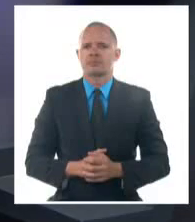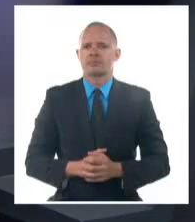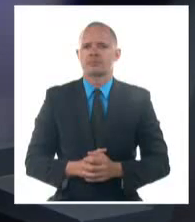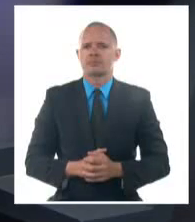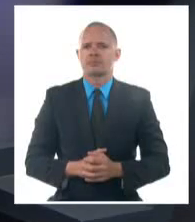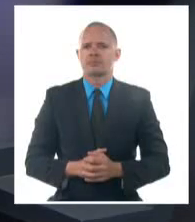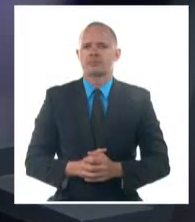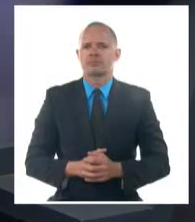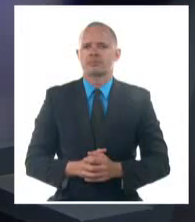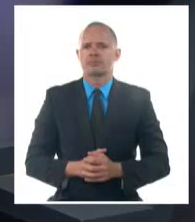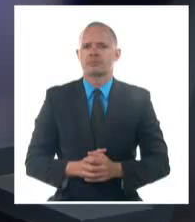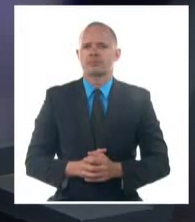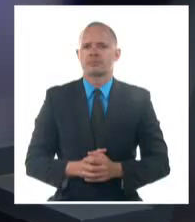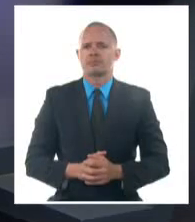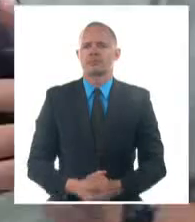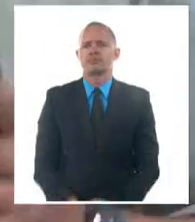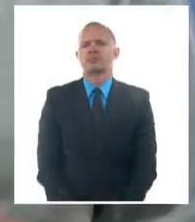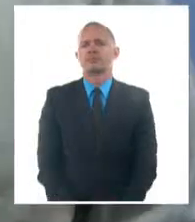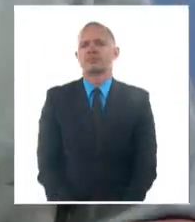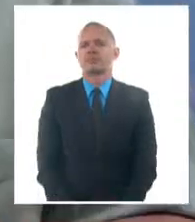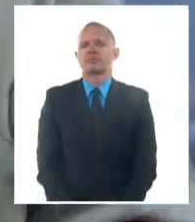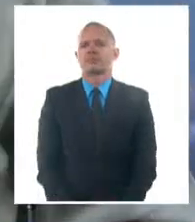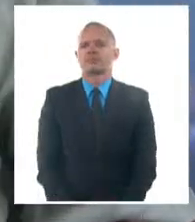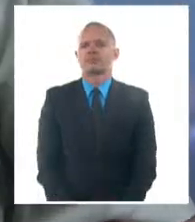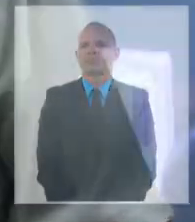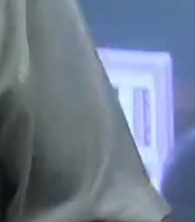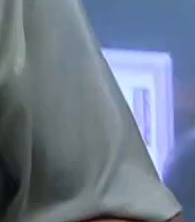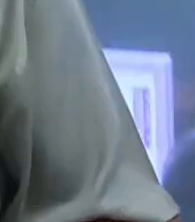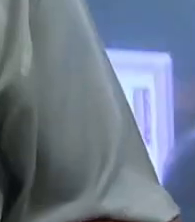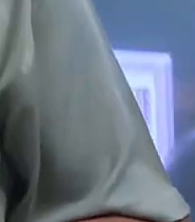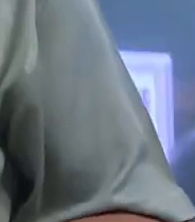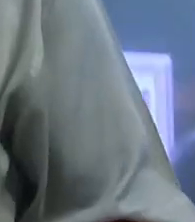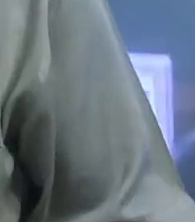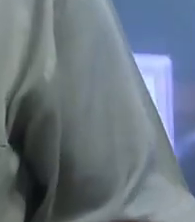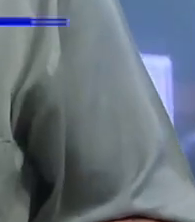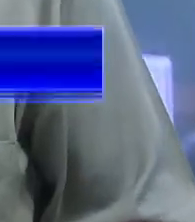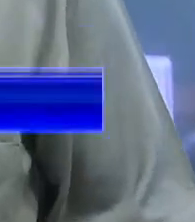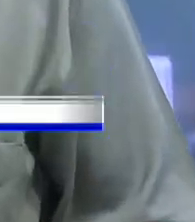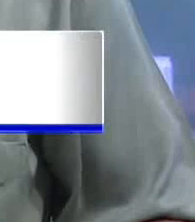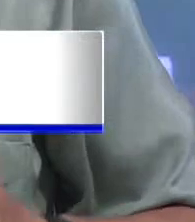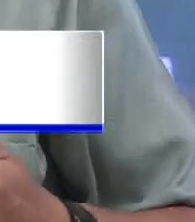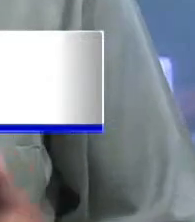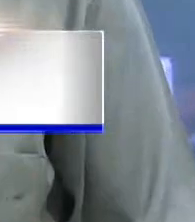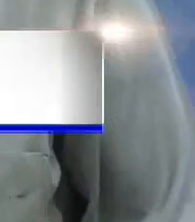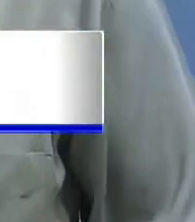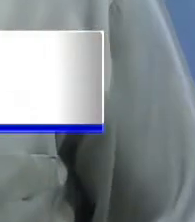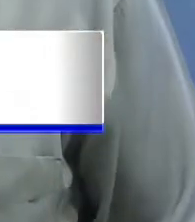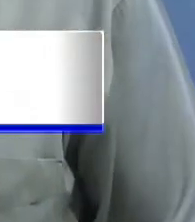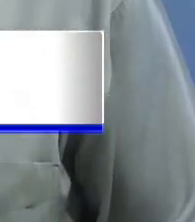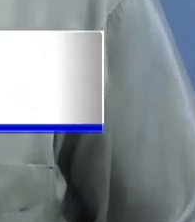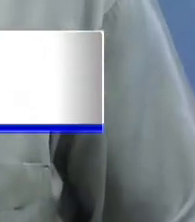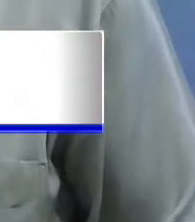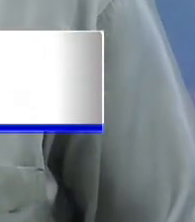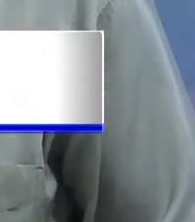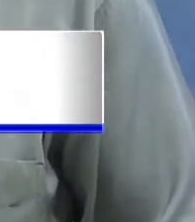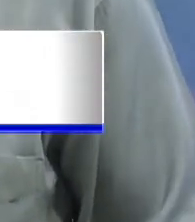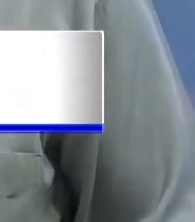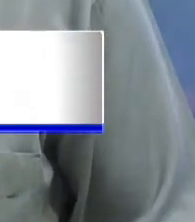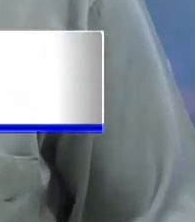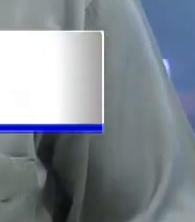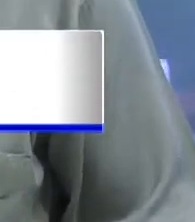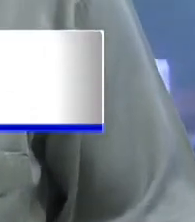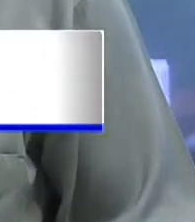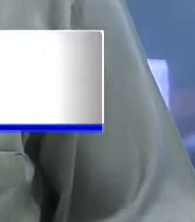Sí, buenas noches, compañeros. La contingencia eléctrica ocupa un lugar de prioridad en la agenda